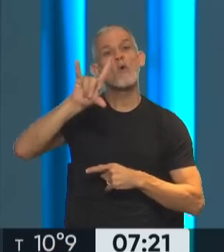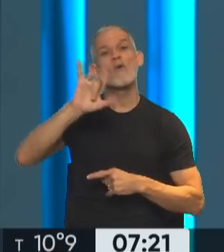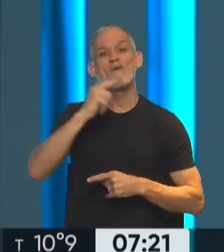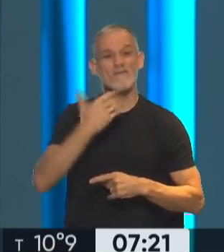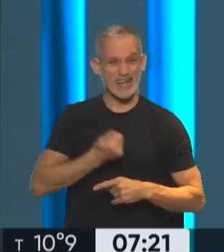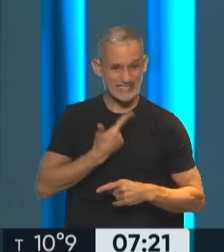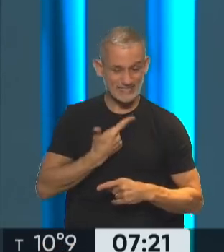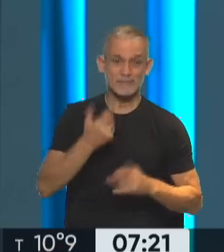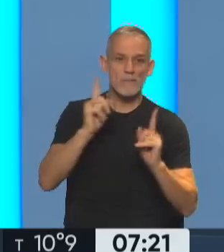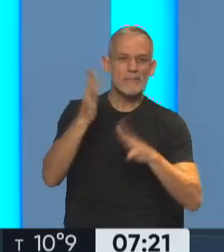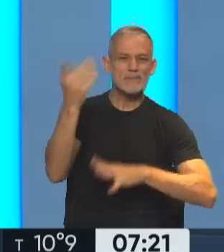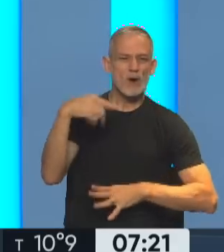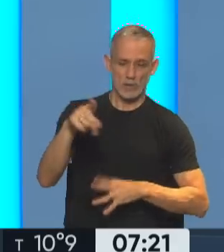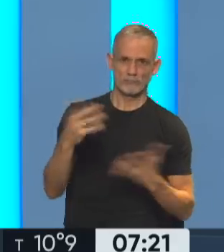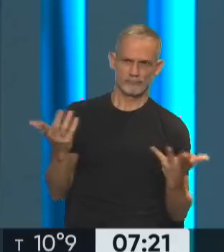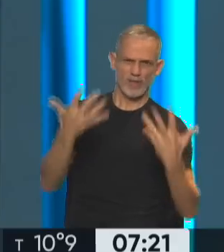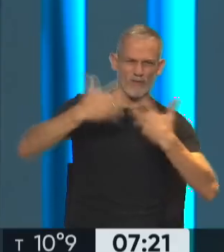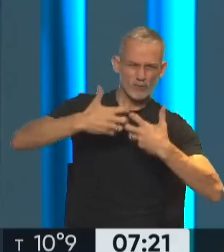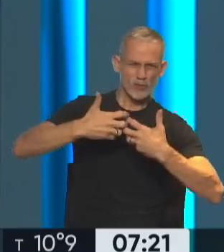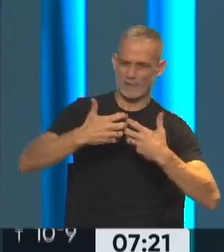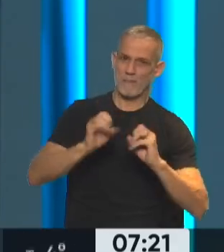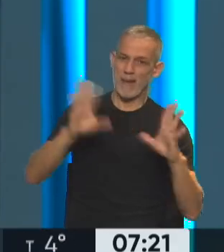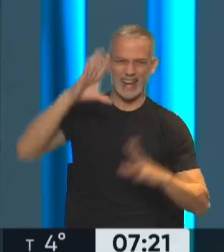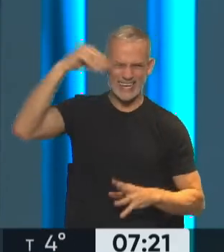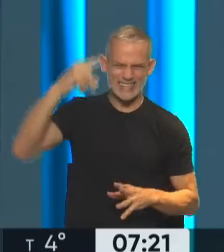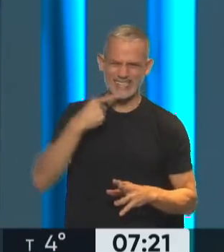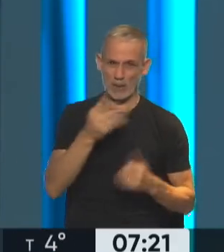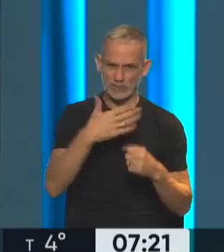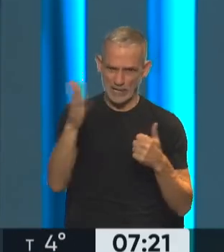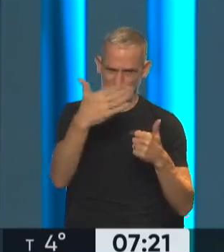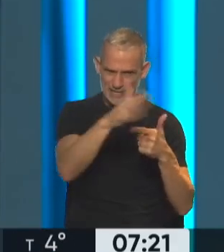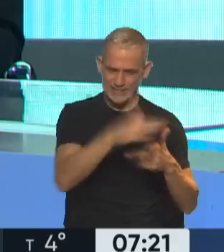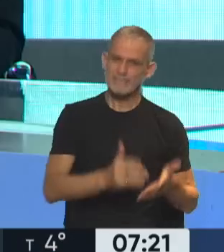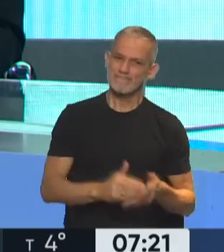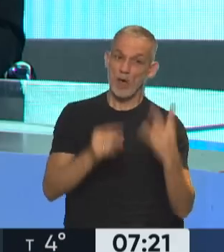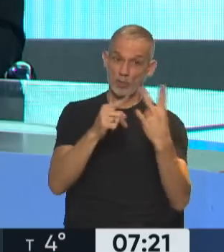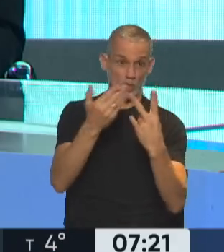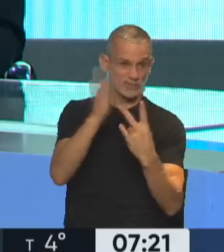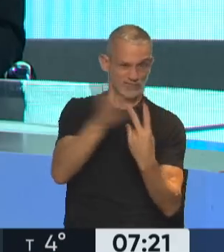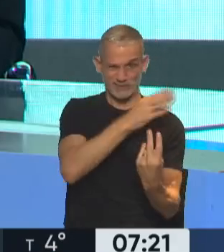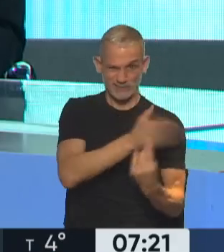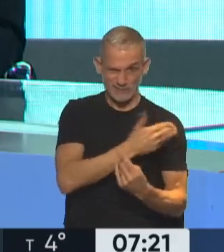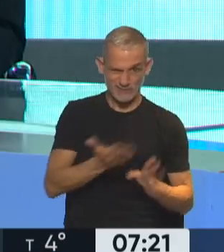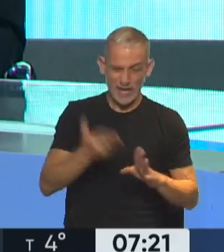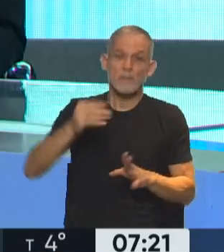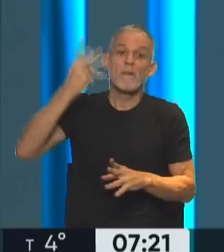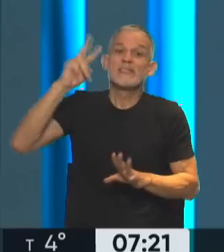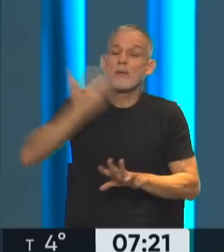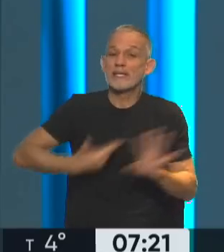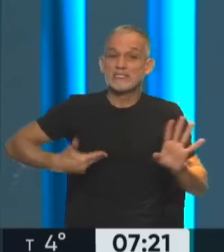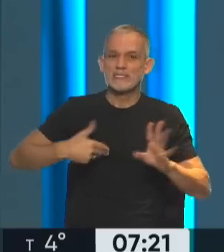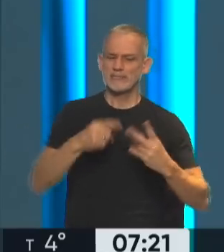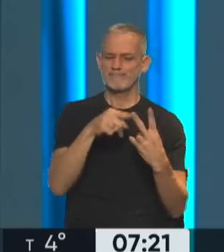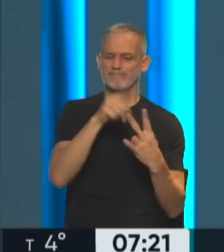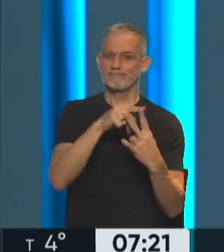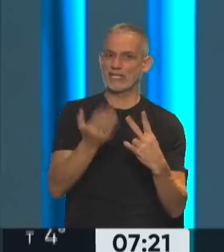cuando hablamos de funcionarios que no funcionan, Sí. es la referencia de Cristina Fernández de Kirchner. 2 de esos funcionarios que, según la vicepresidenta, no